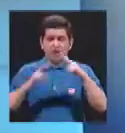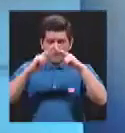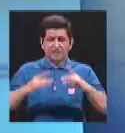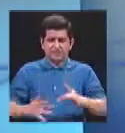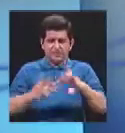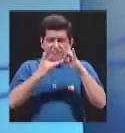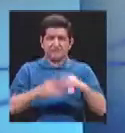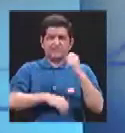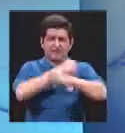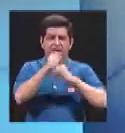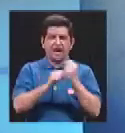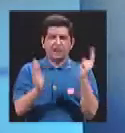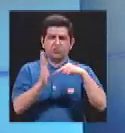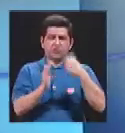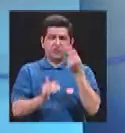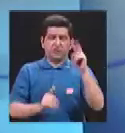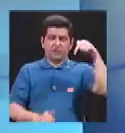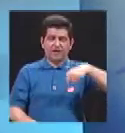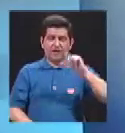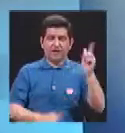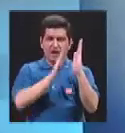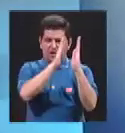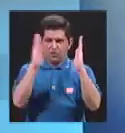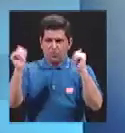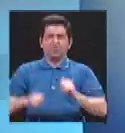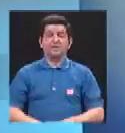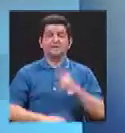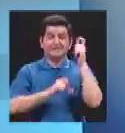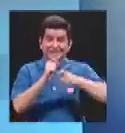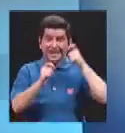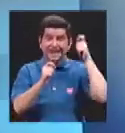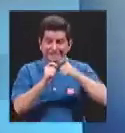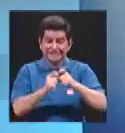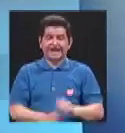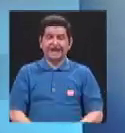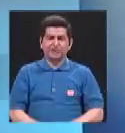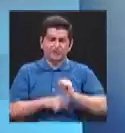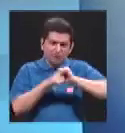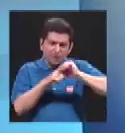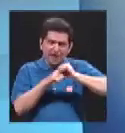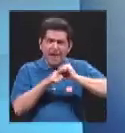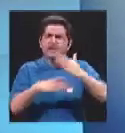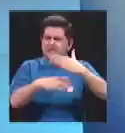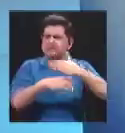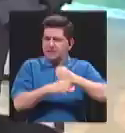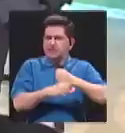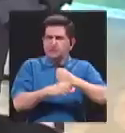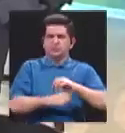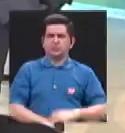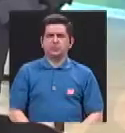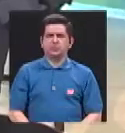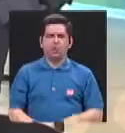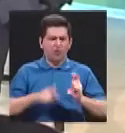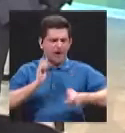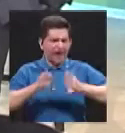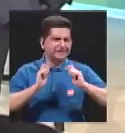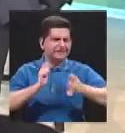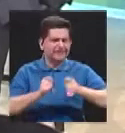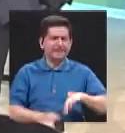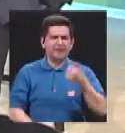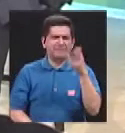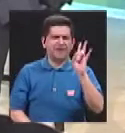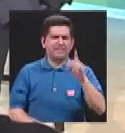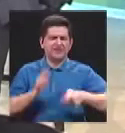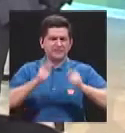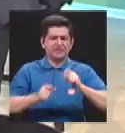Continuamos con este recuento especial del año 2012 aquí el lunes de Cinemateca y precisamente hicimos un ejercicio, Roberto, en